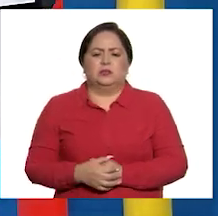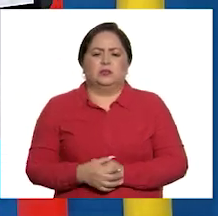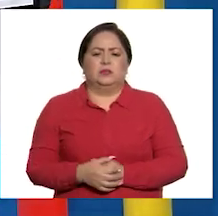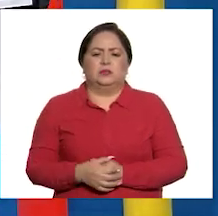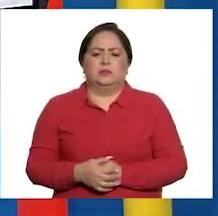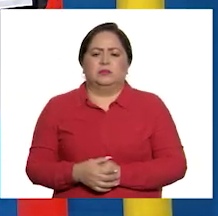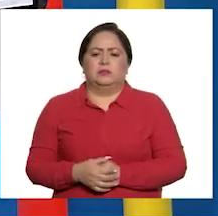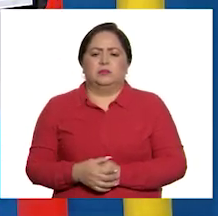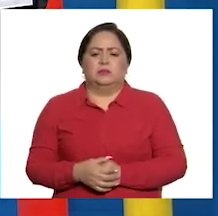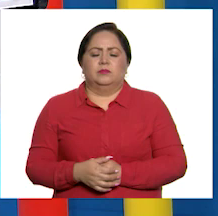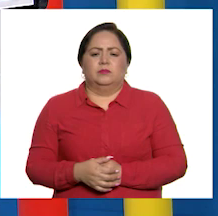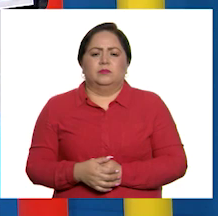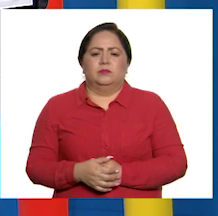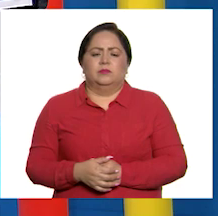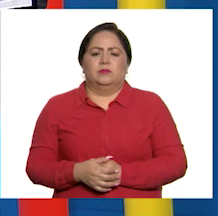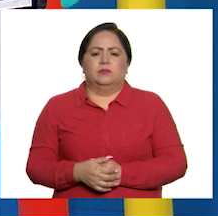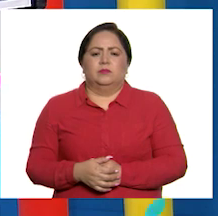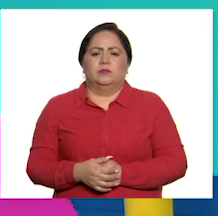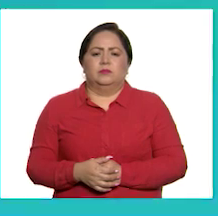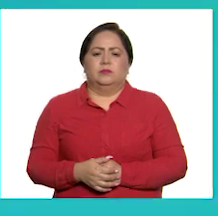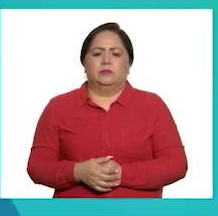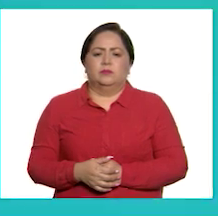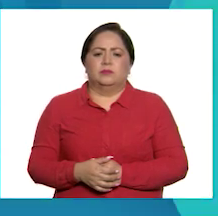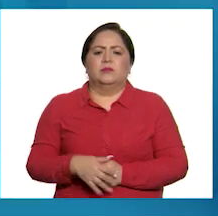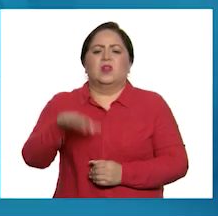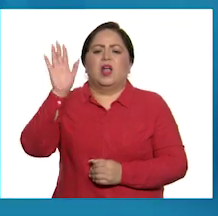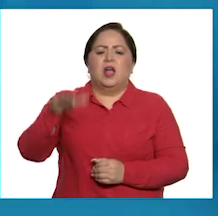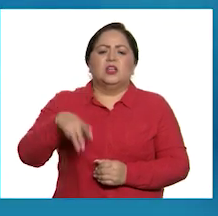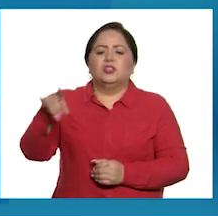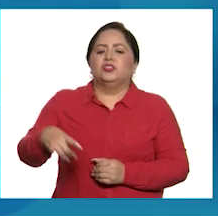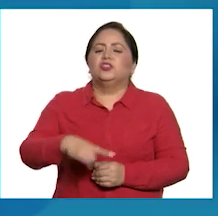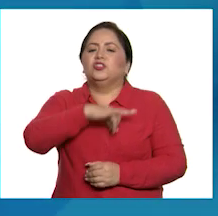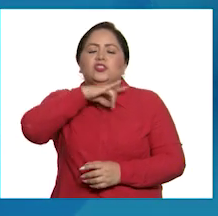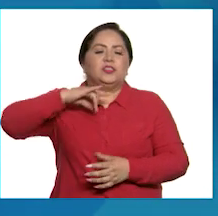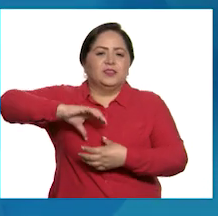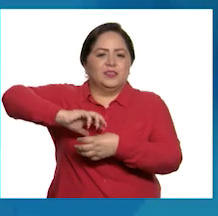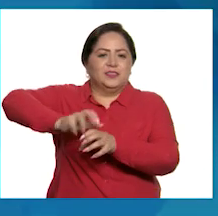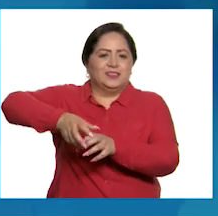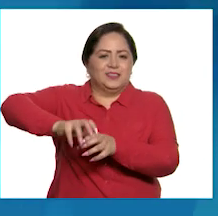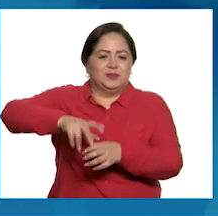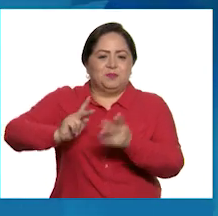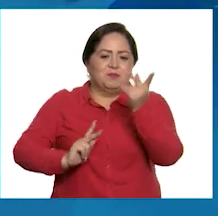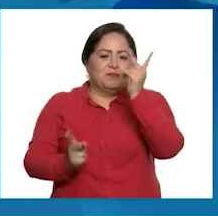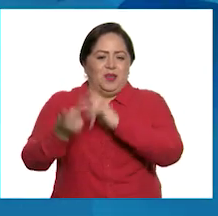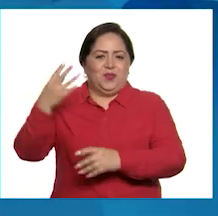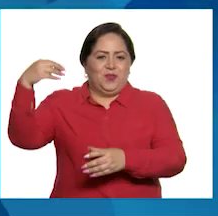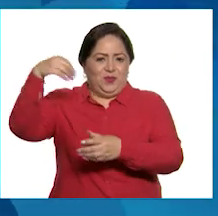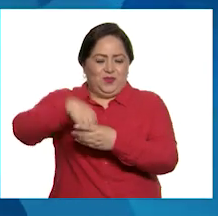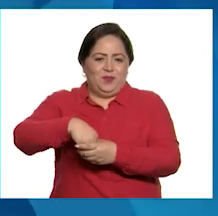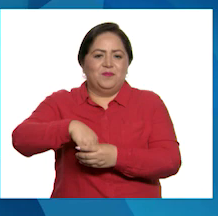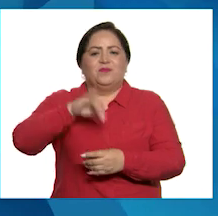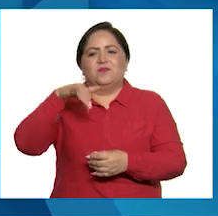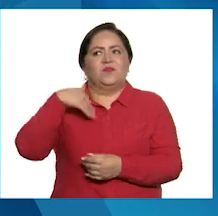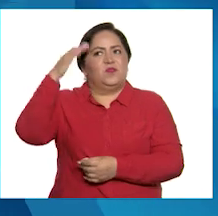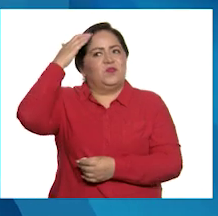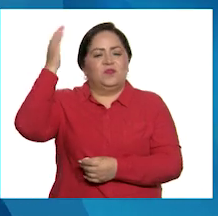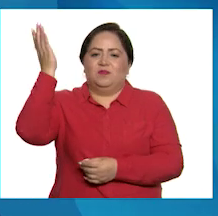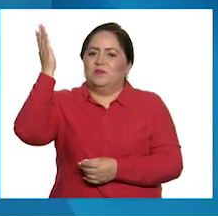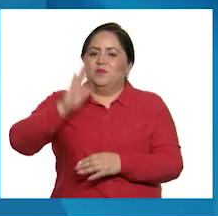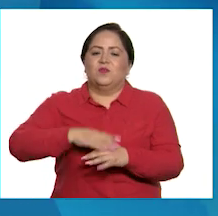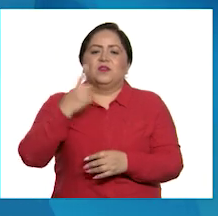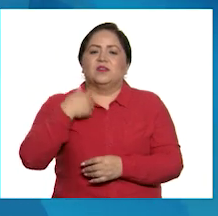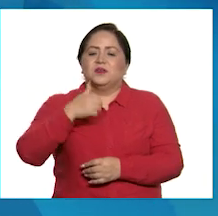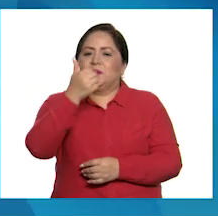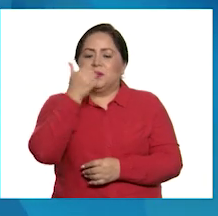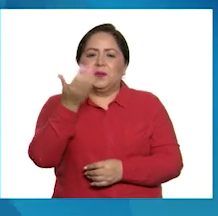qué representa esta imagen? Ay, bueno, esos son chiles y verduras en escabeche. Y ese producto lo conozco muy bien porque, bueno, lo